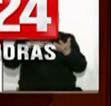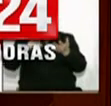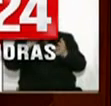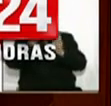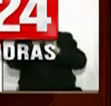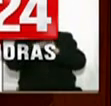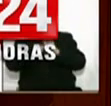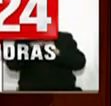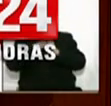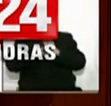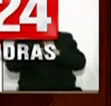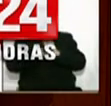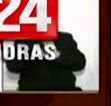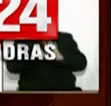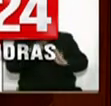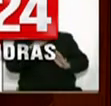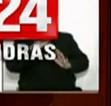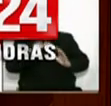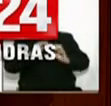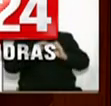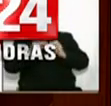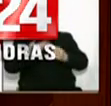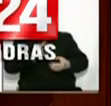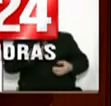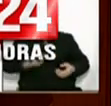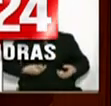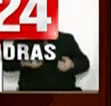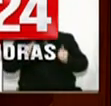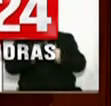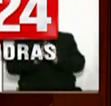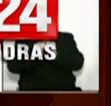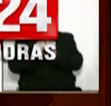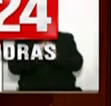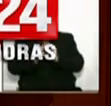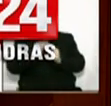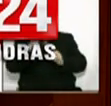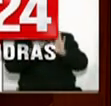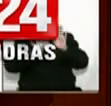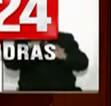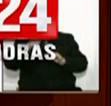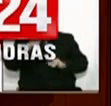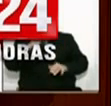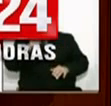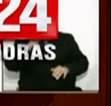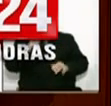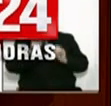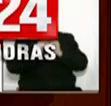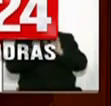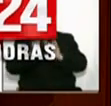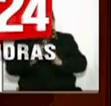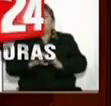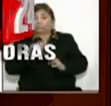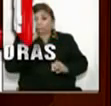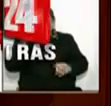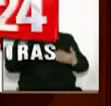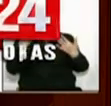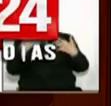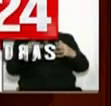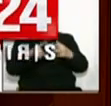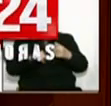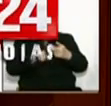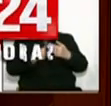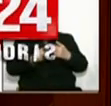menos de 5 gobiernos regionales en forma simultánea por 15 a 20 días. Y hemos empezado este